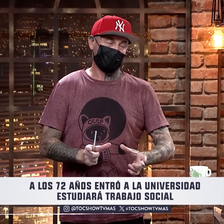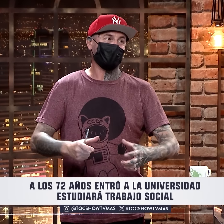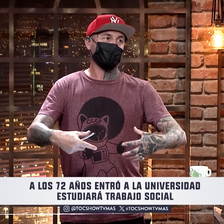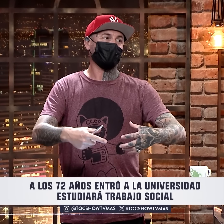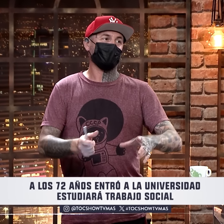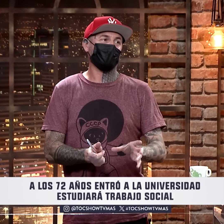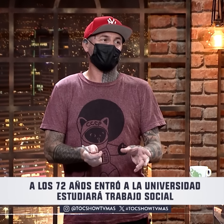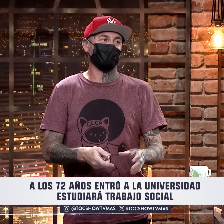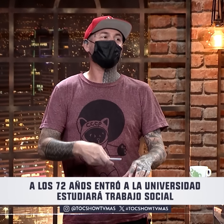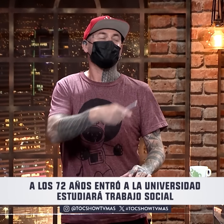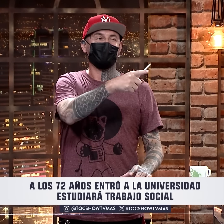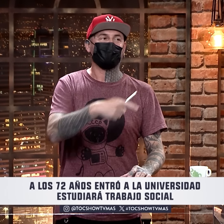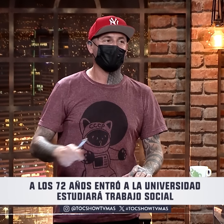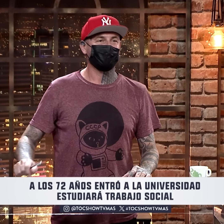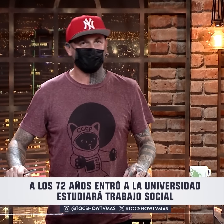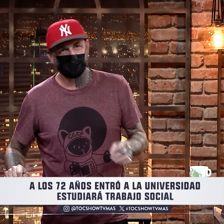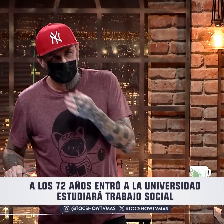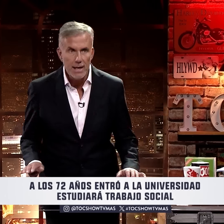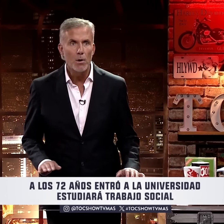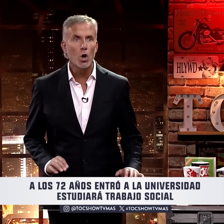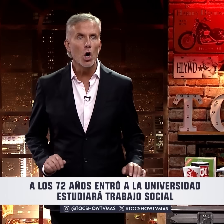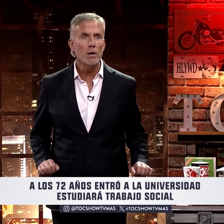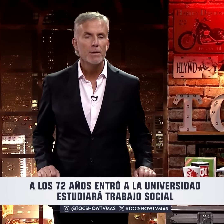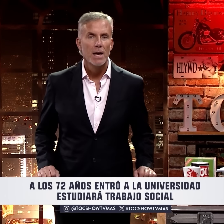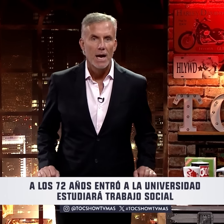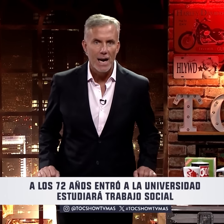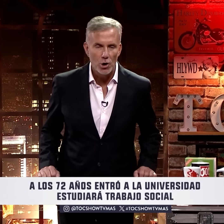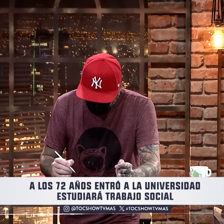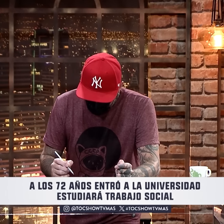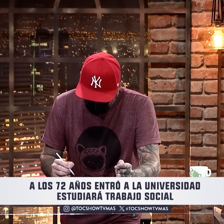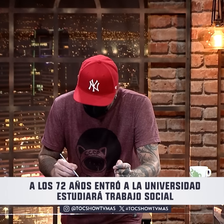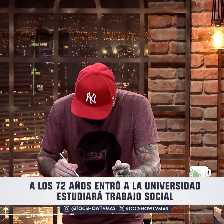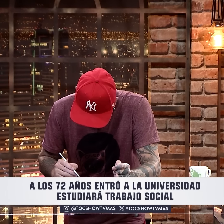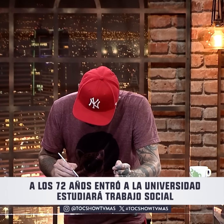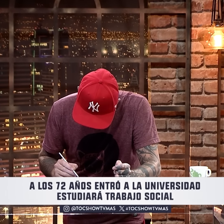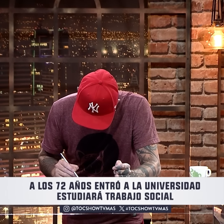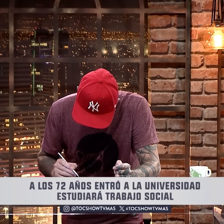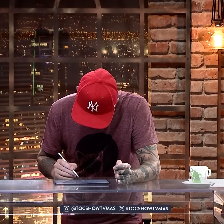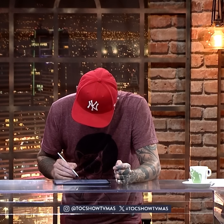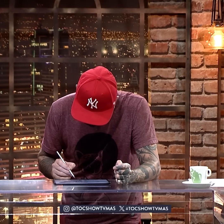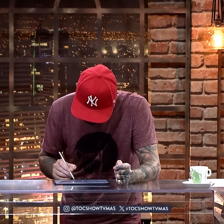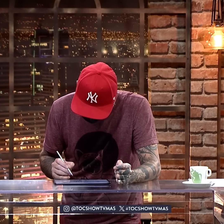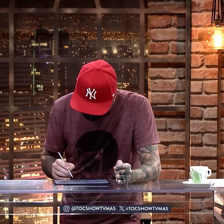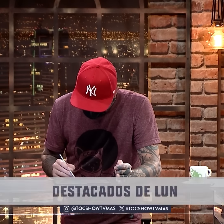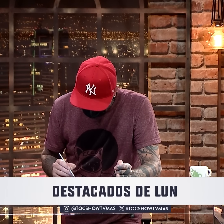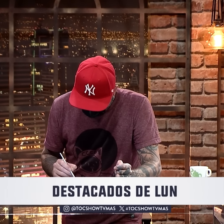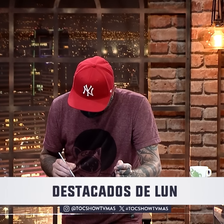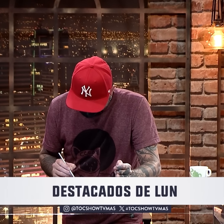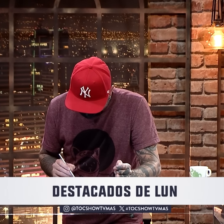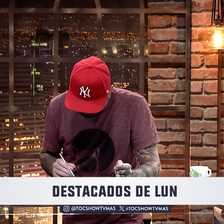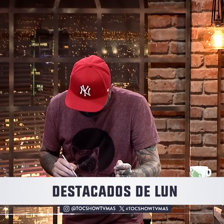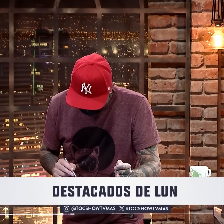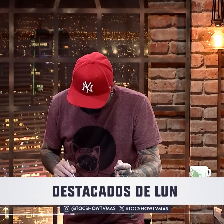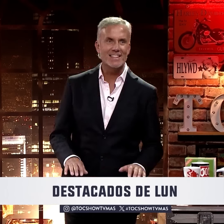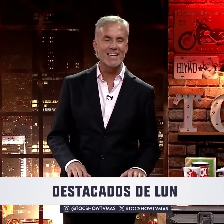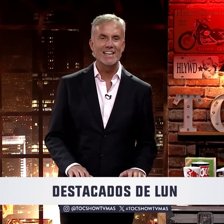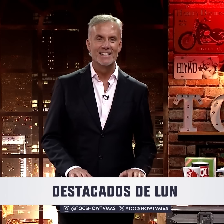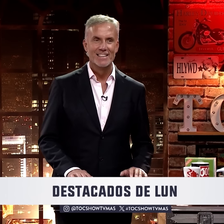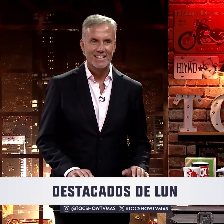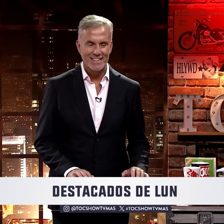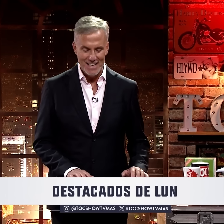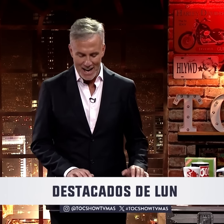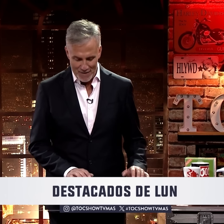cocina me refiero, la empanada, ya. Seguimos con las noticias destacadas del diario Las Últimas Noticias de